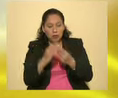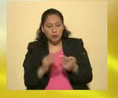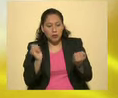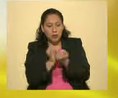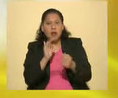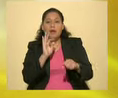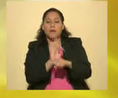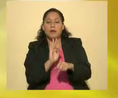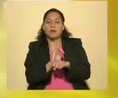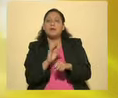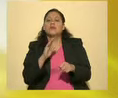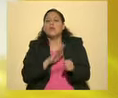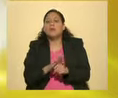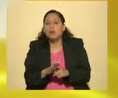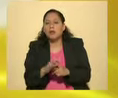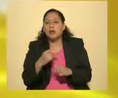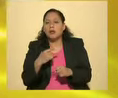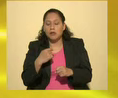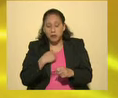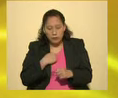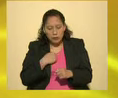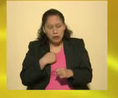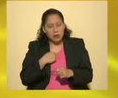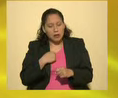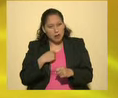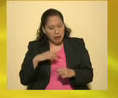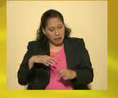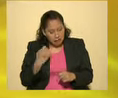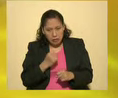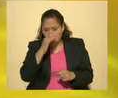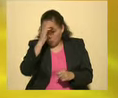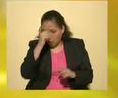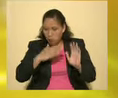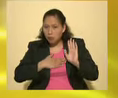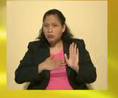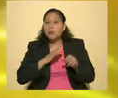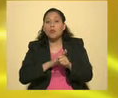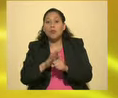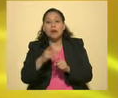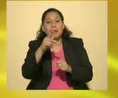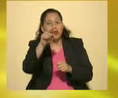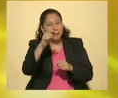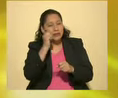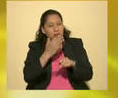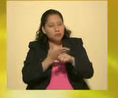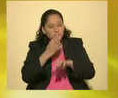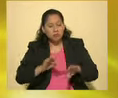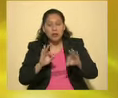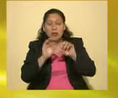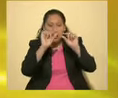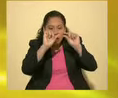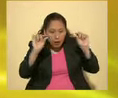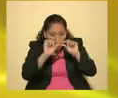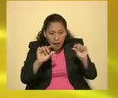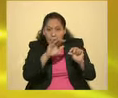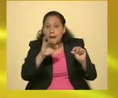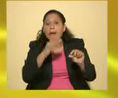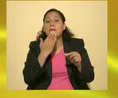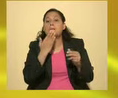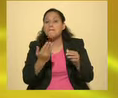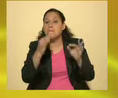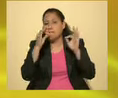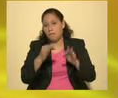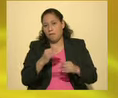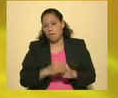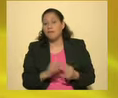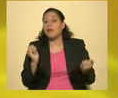obtener o a qué estamos comprometidos, igual que en cualquier contrato, ¿no? Y como dices, fijarnos en las letras chiquitas. Y luego también debemos